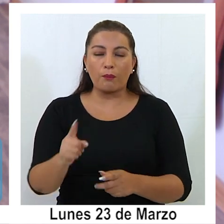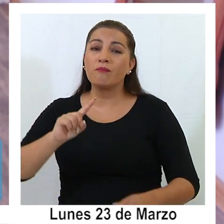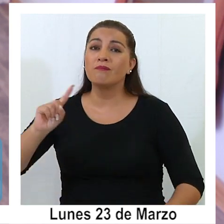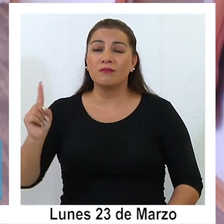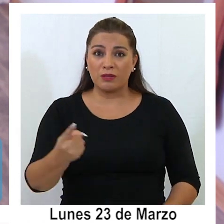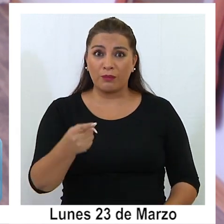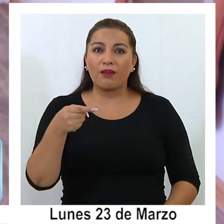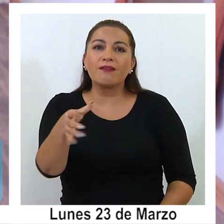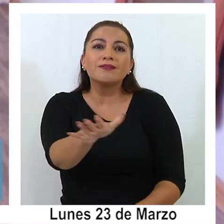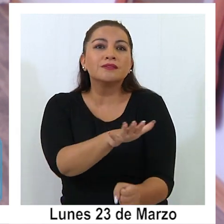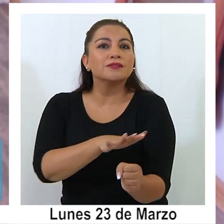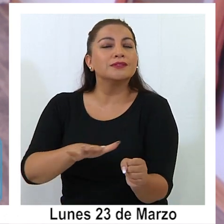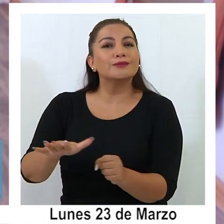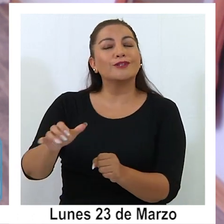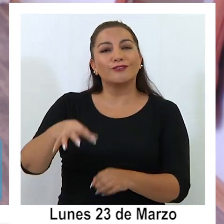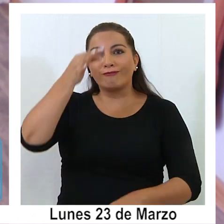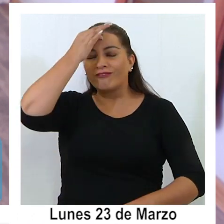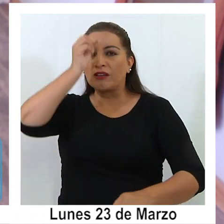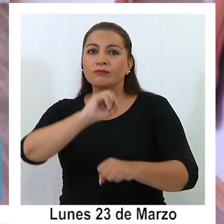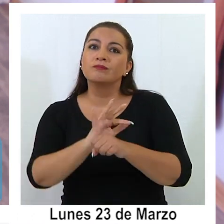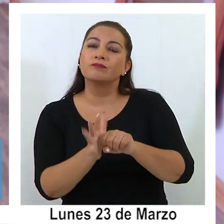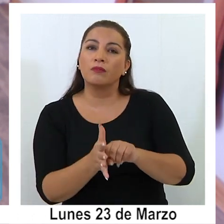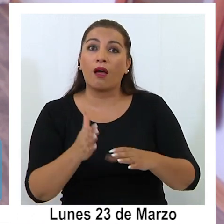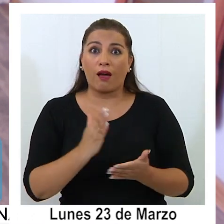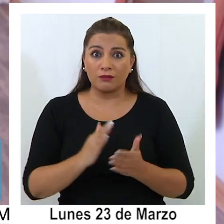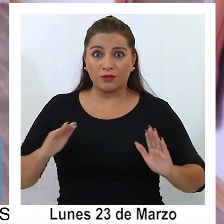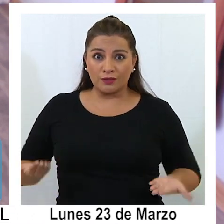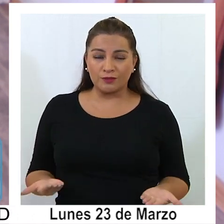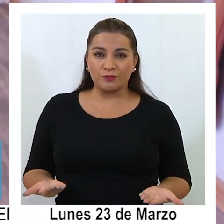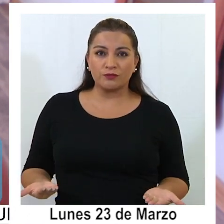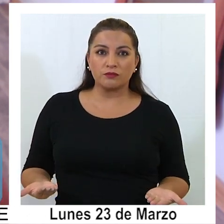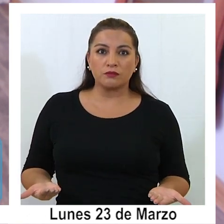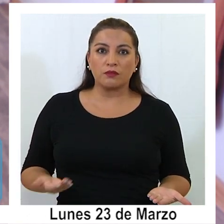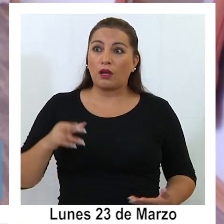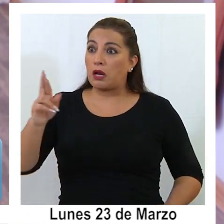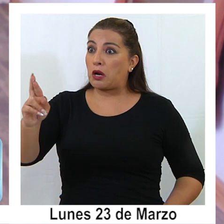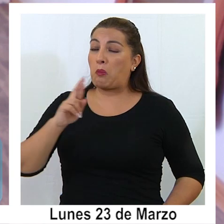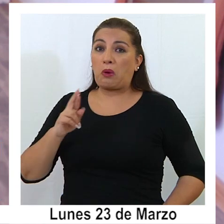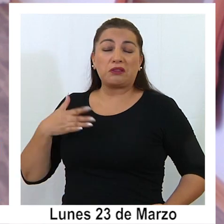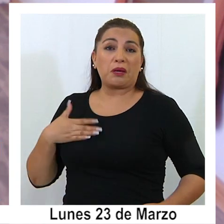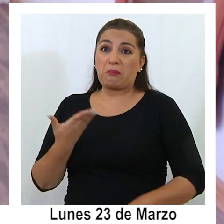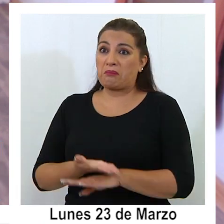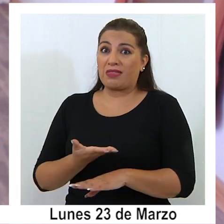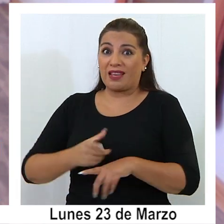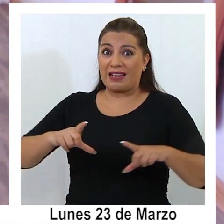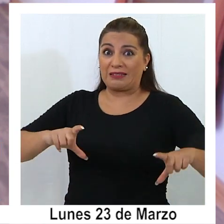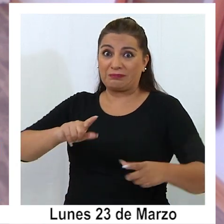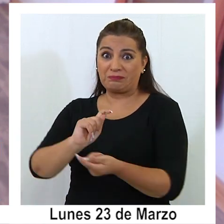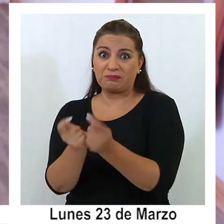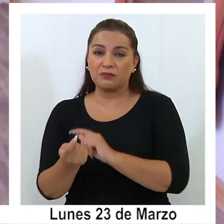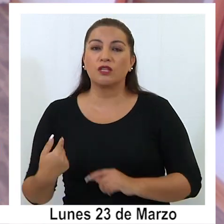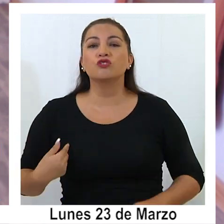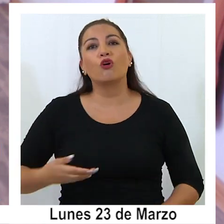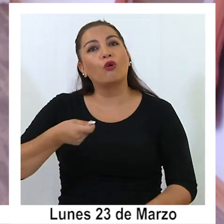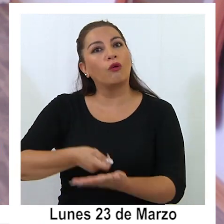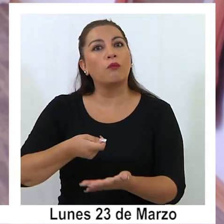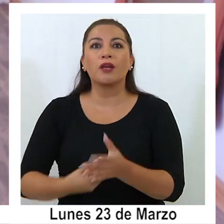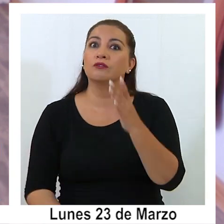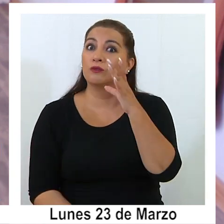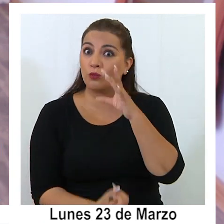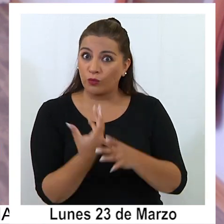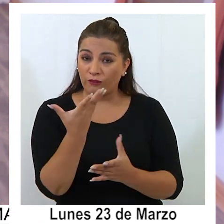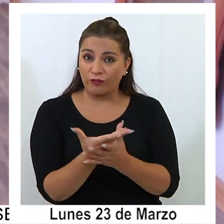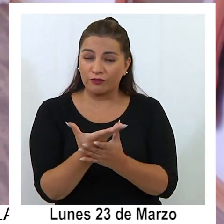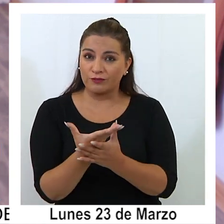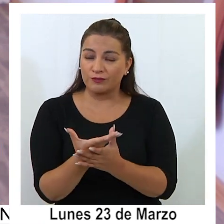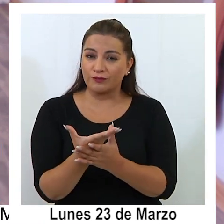prioridad a esas circunstancias en este momento. Entonces, hasta el día de hoy, no me responden a mi solicitud de cambio de pasaje. Tuve que comprar un pasaje